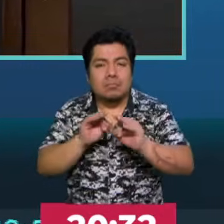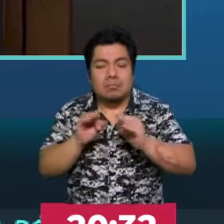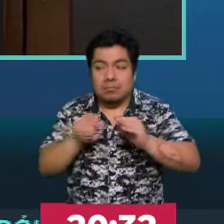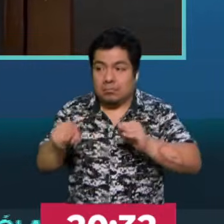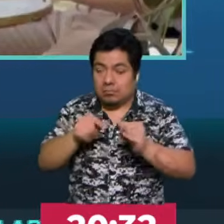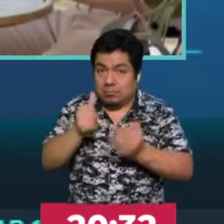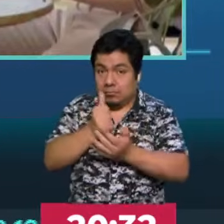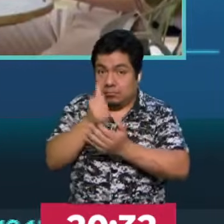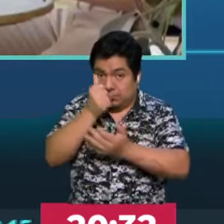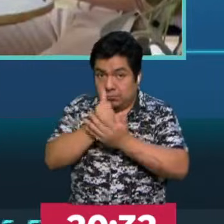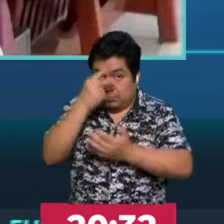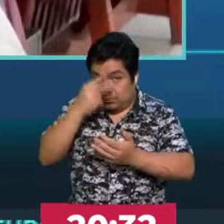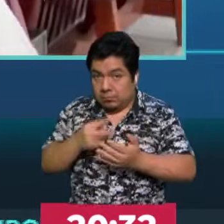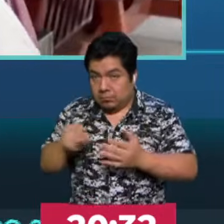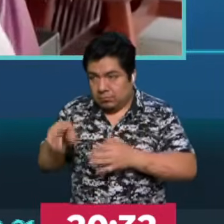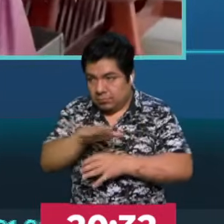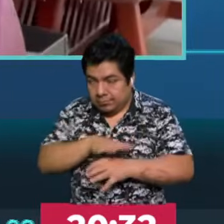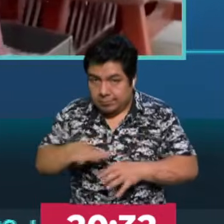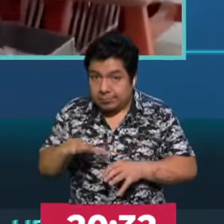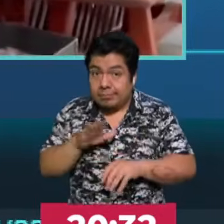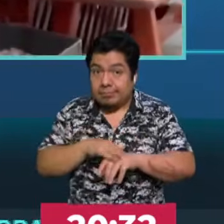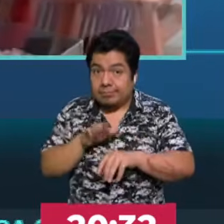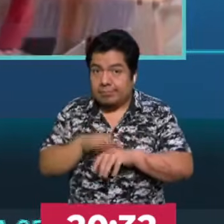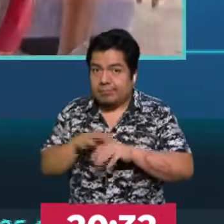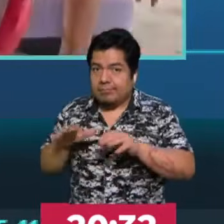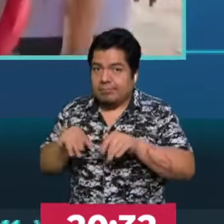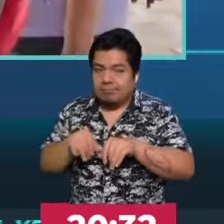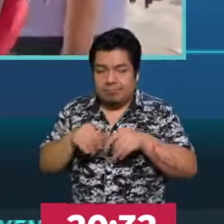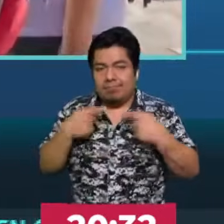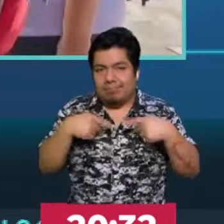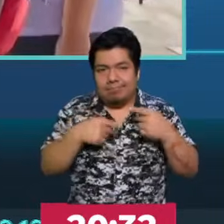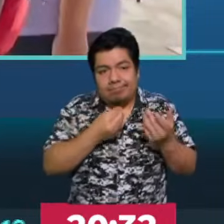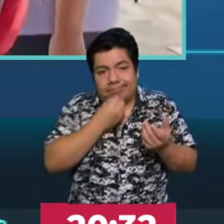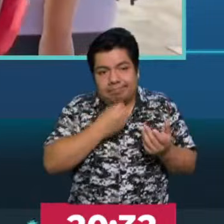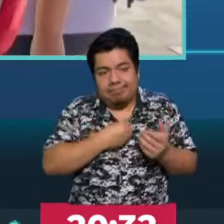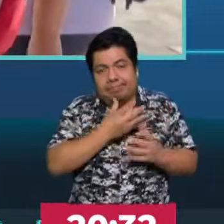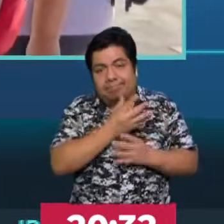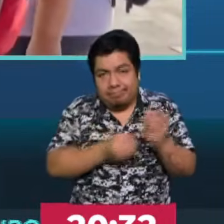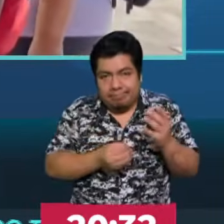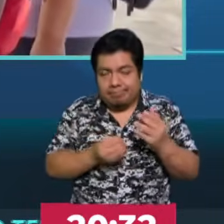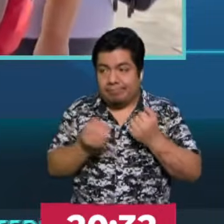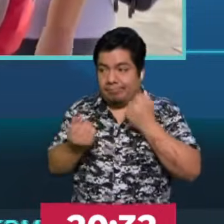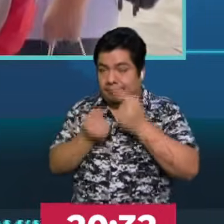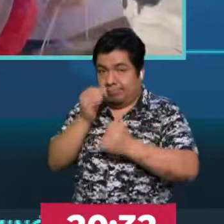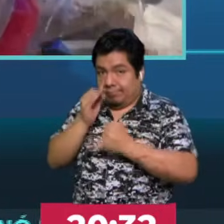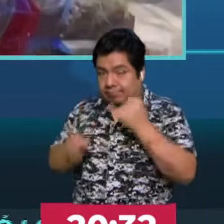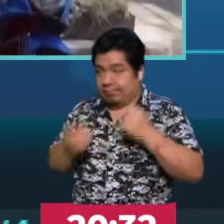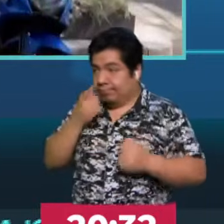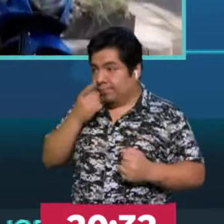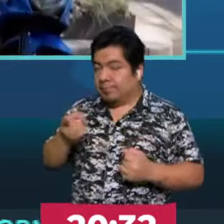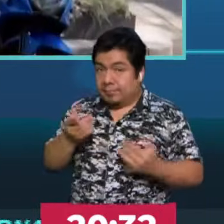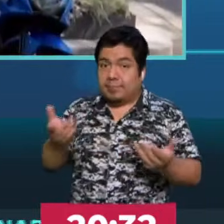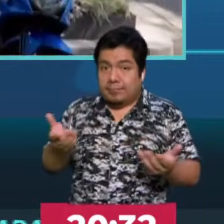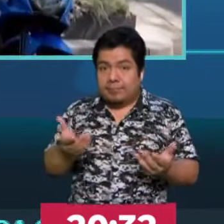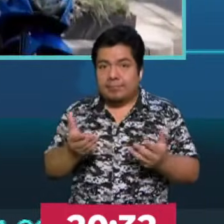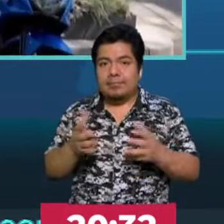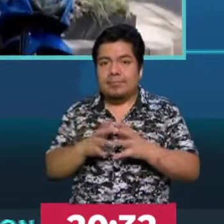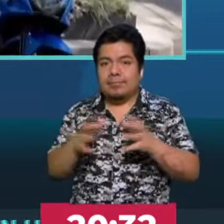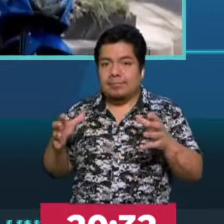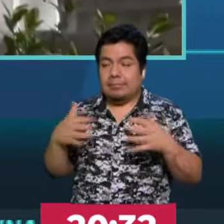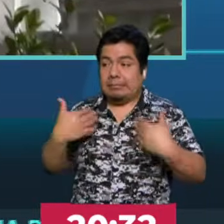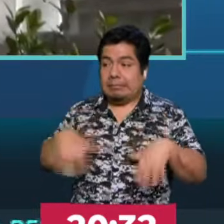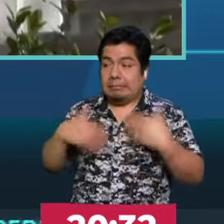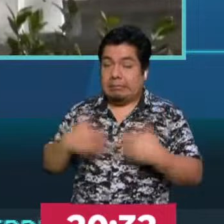ciudad se ha ido volviendo pues cada vez más expulsora. Lo último que quisiera decir al respecto, Veré, es que se abrió la